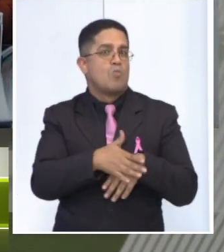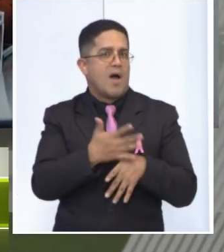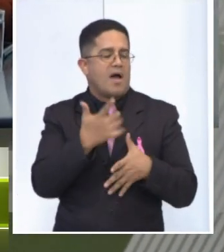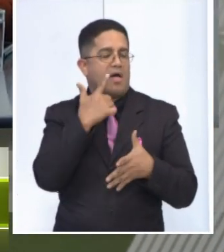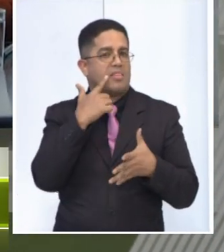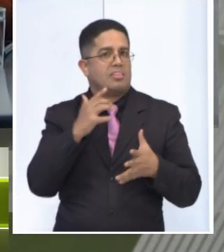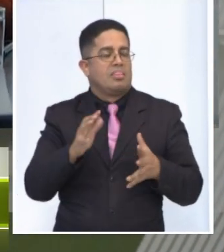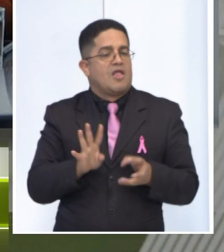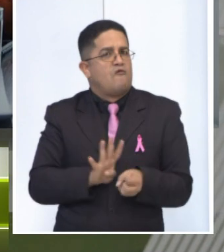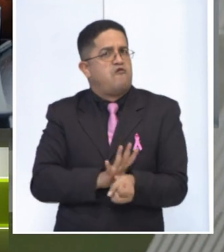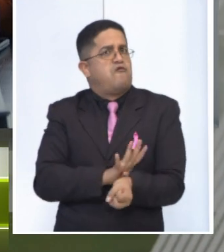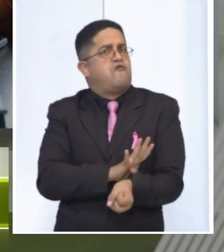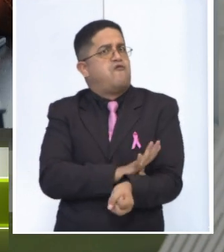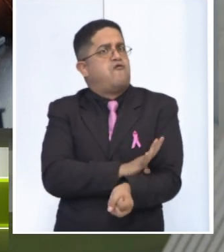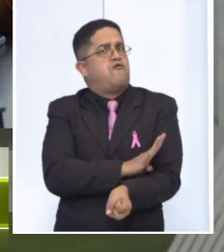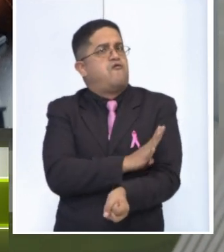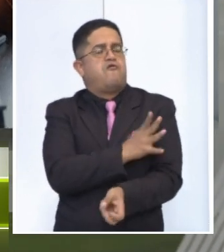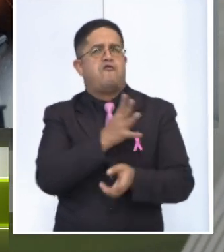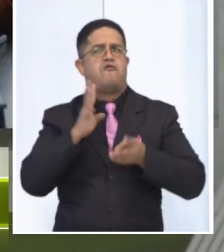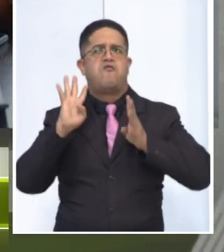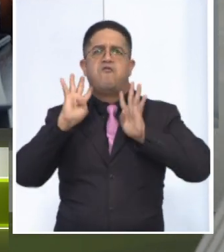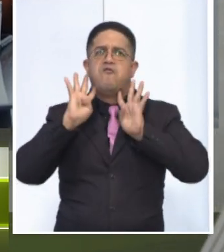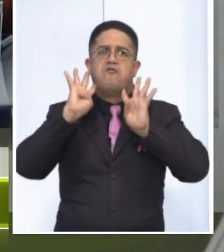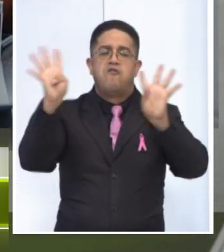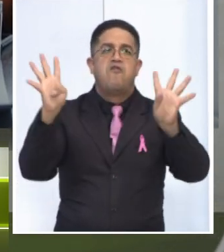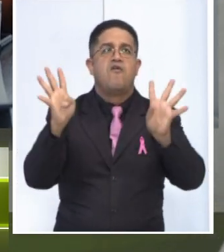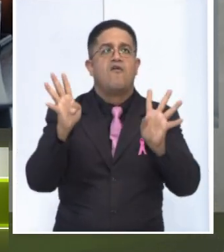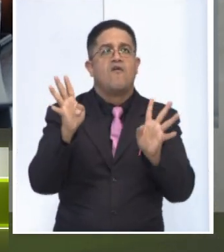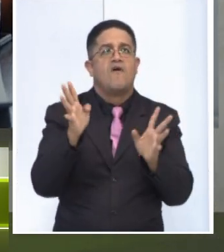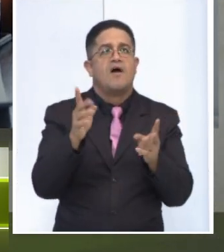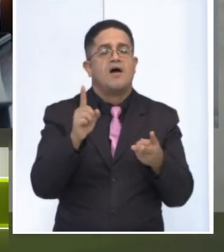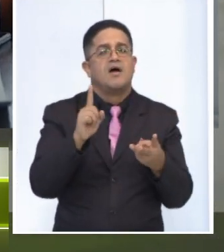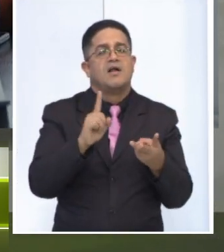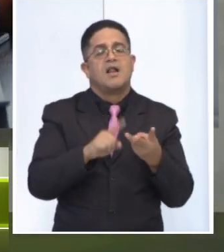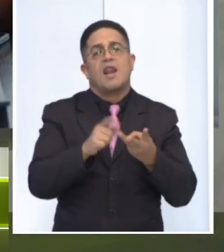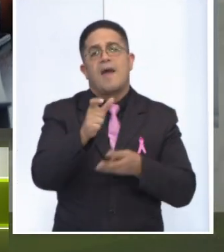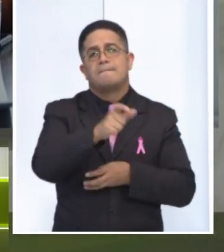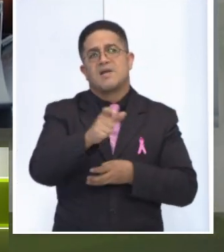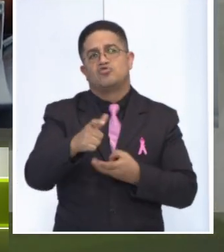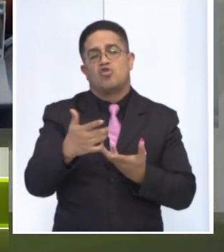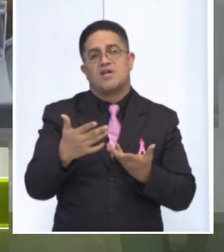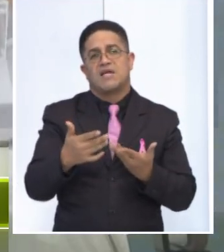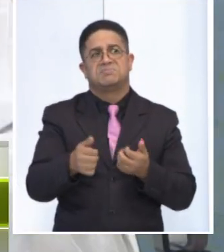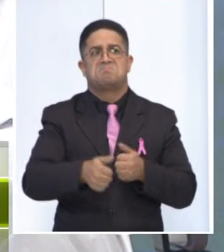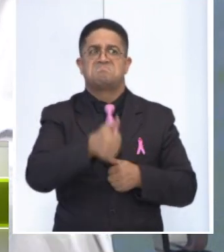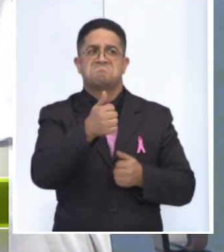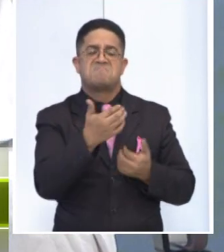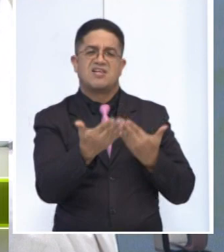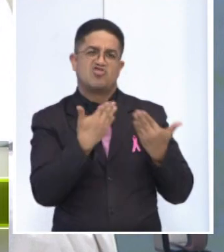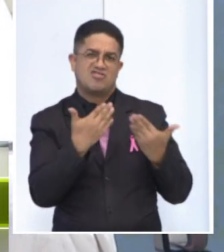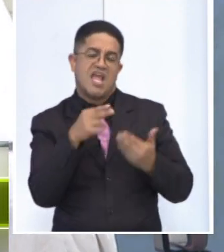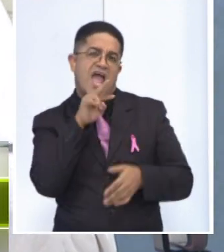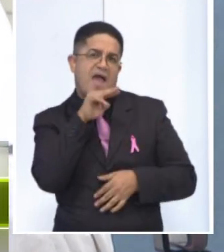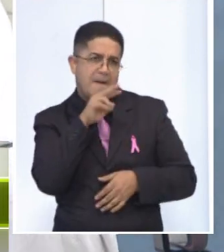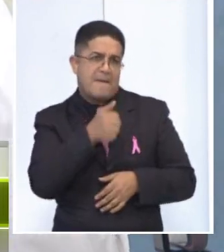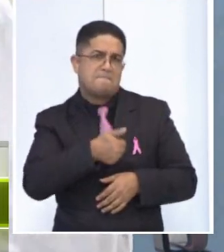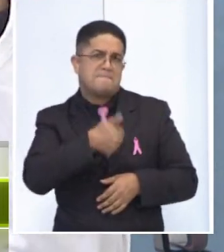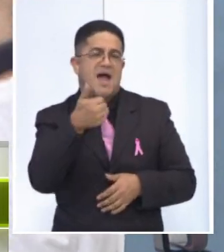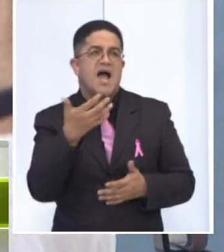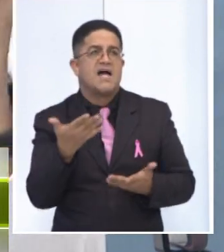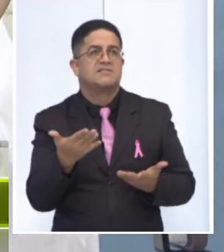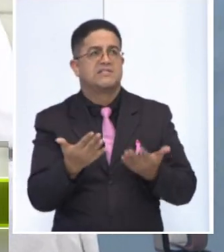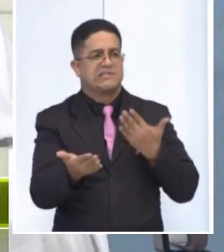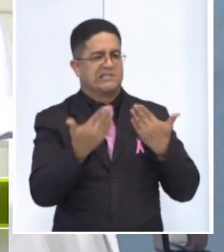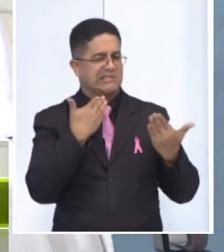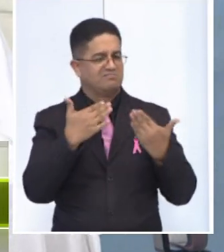euforia, desinhibición, una sensación de bienestar y placidez. La persona se vuelve como más sociable, más habladora, comienza a